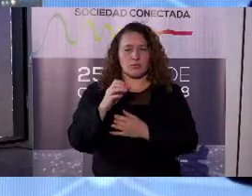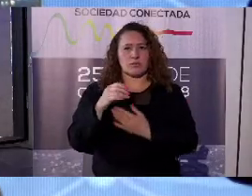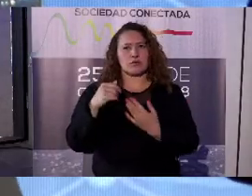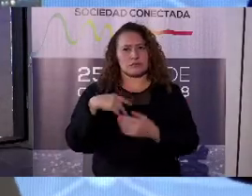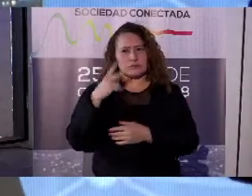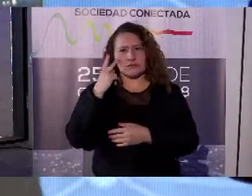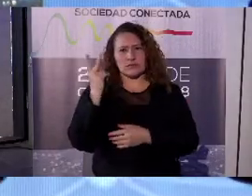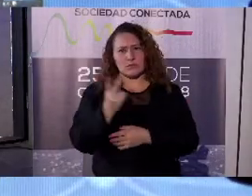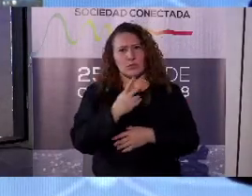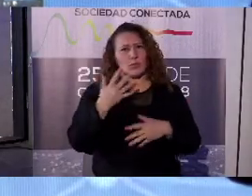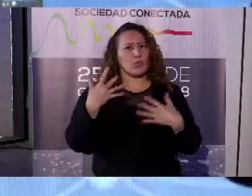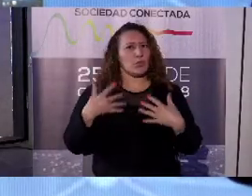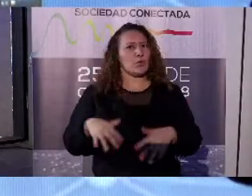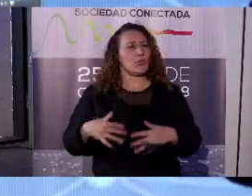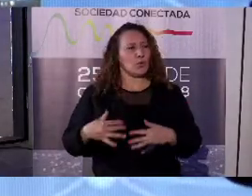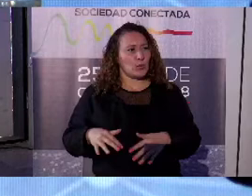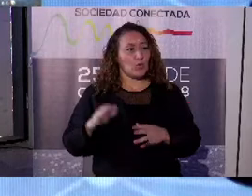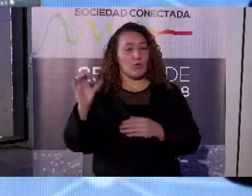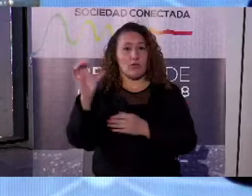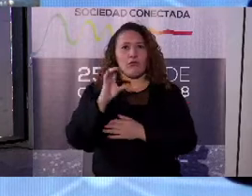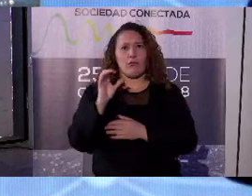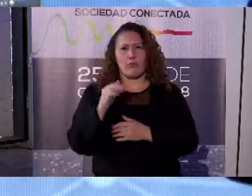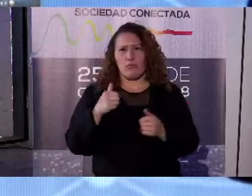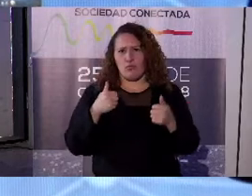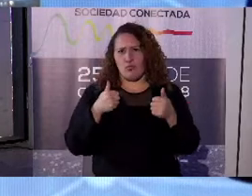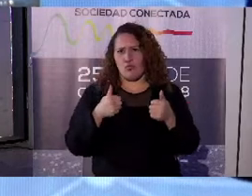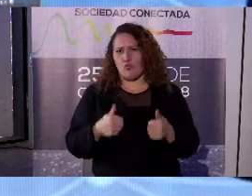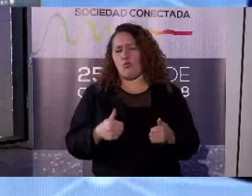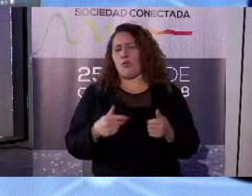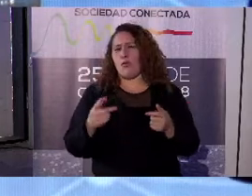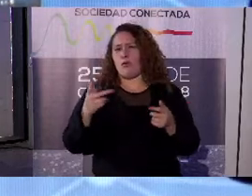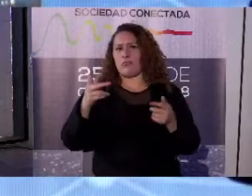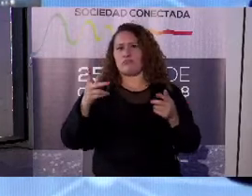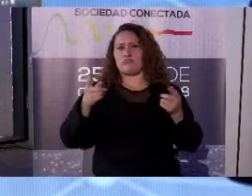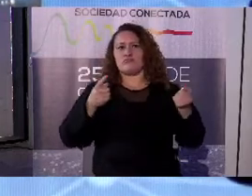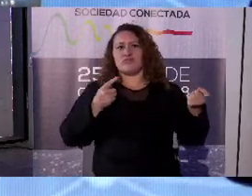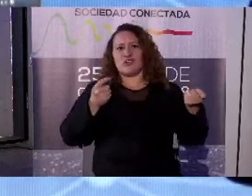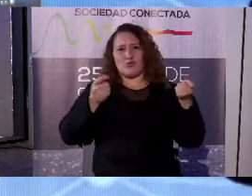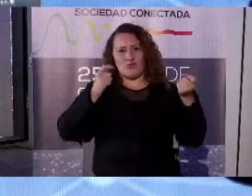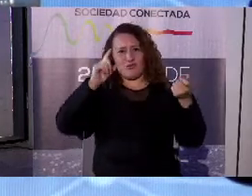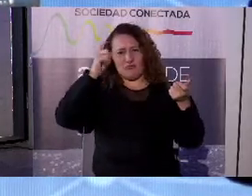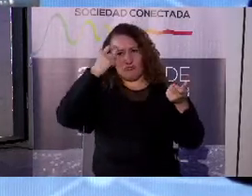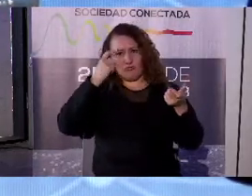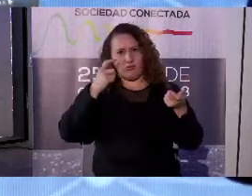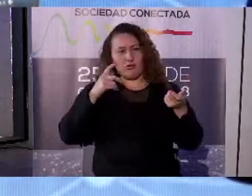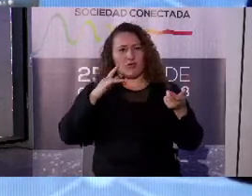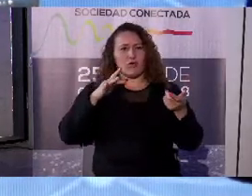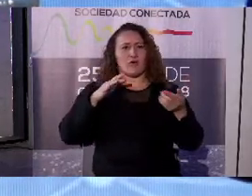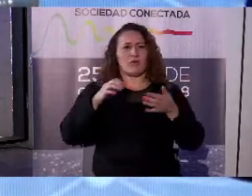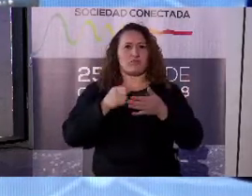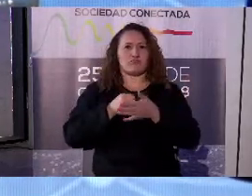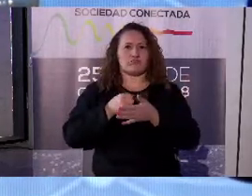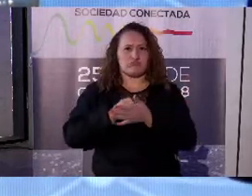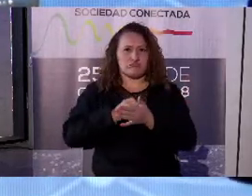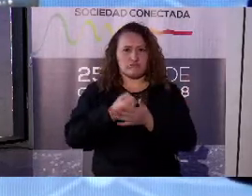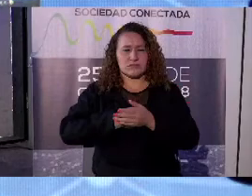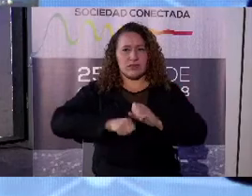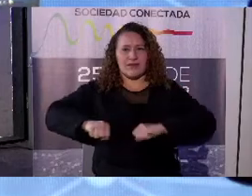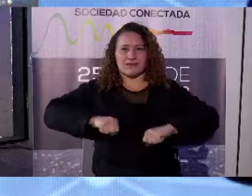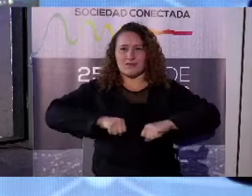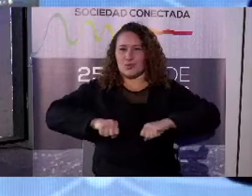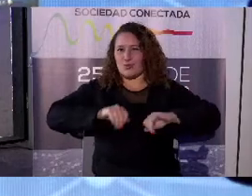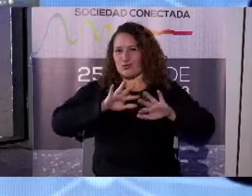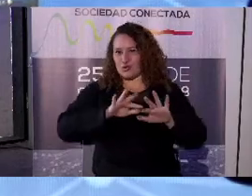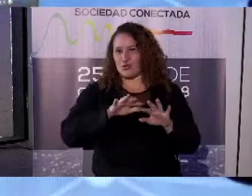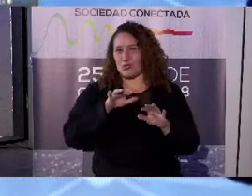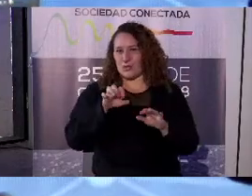Colombia tiene un buen programa y un buen regulador y gestor del espectro